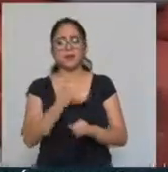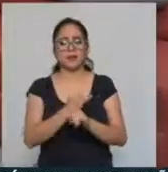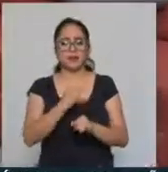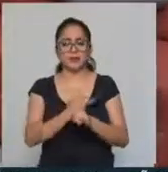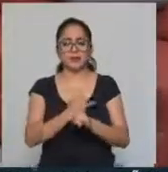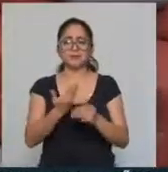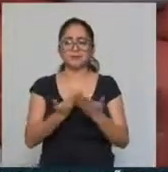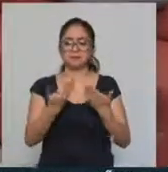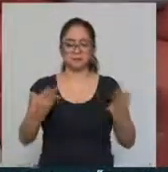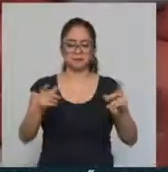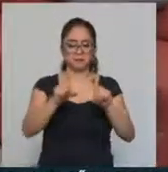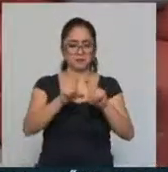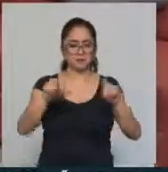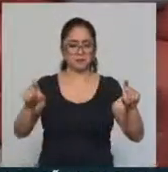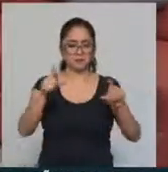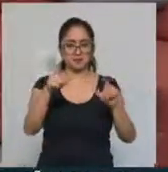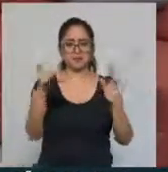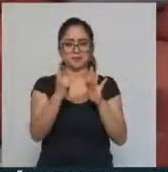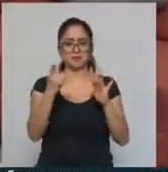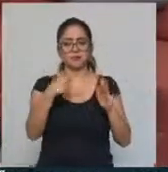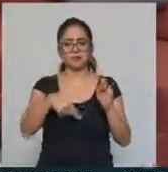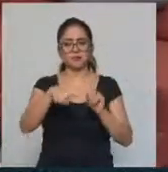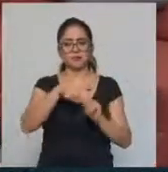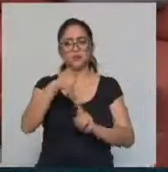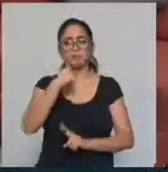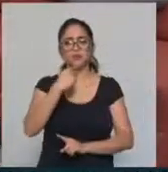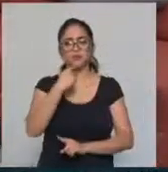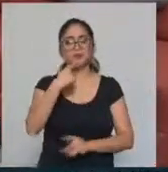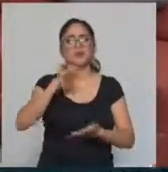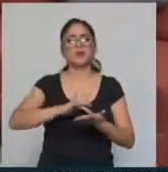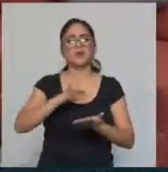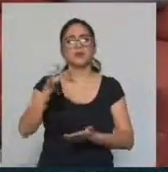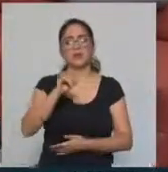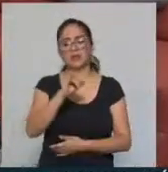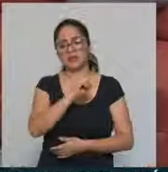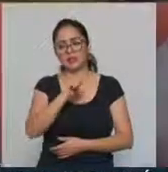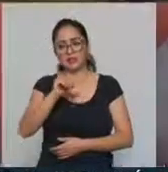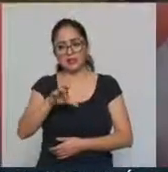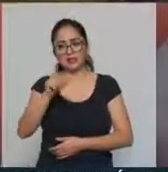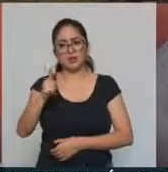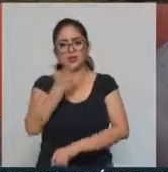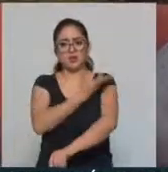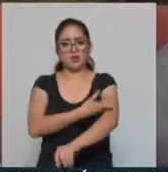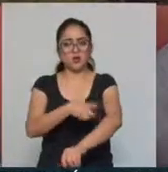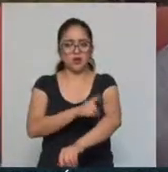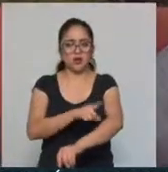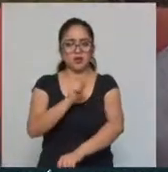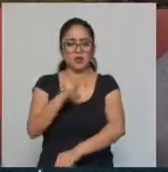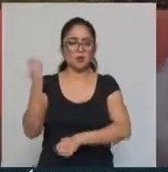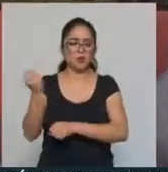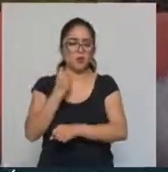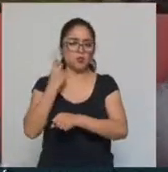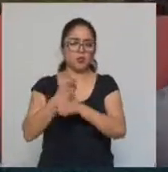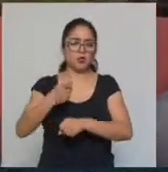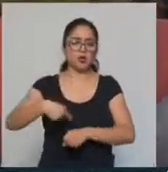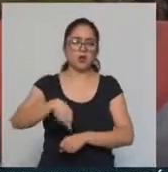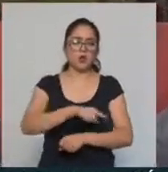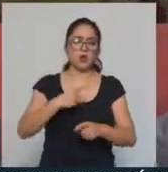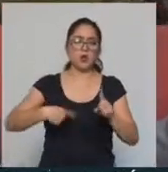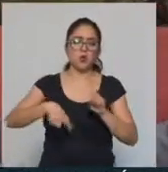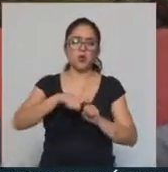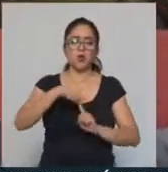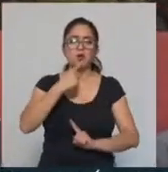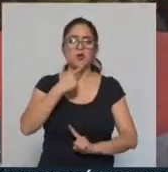aparecieron ahí en pantalla los medios de contacto de la Cruz Roja. Yo quiero agradecer muchísimo a Isaac Cabrera, coordinador estatal del voluntariado de la Cruz Roja Mexicana, por estar